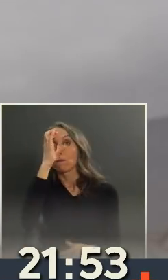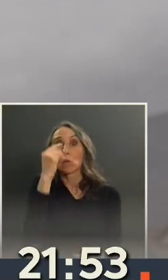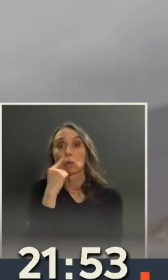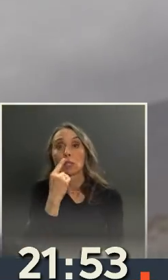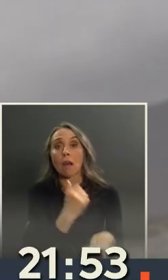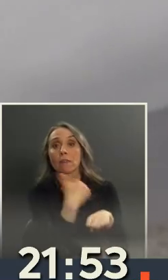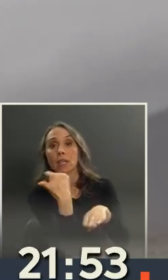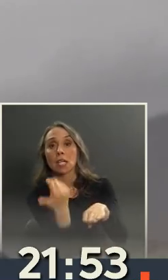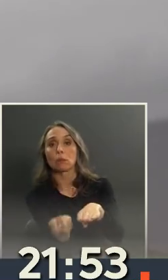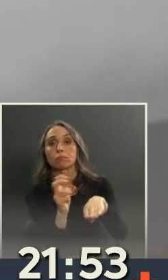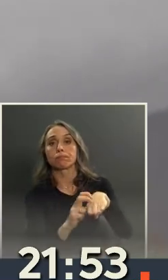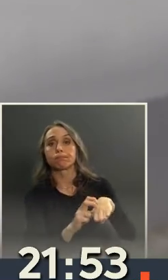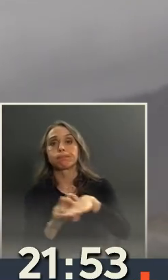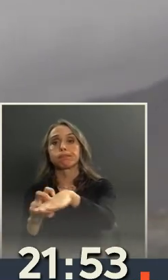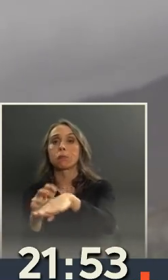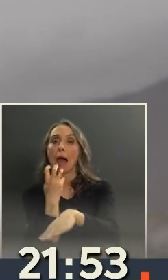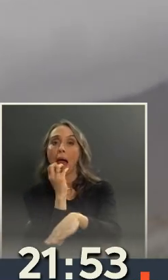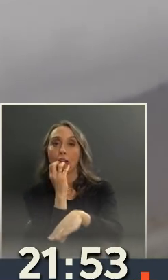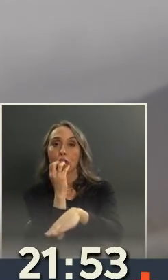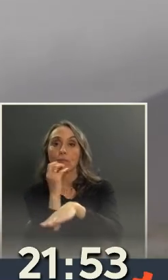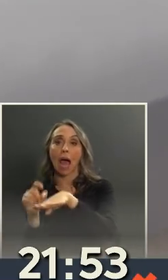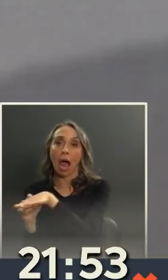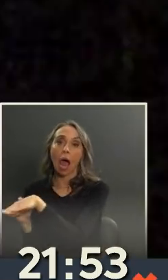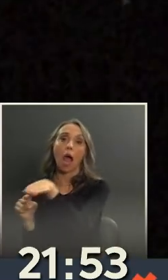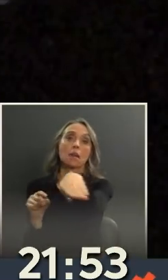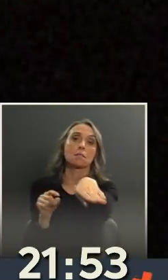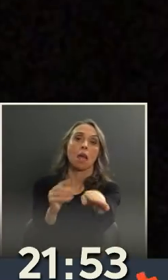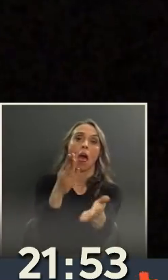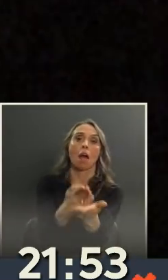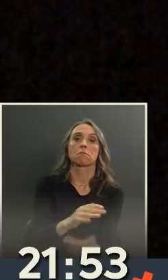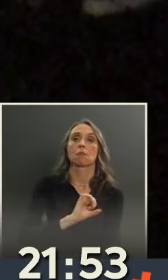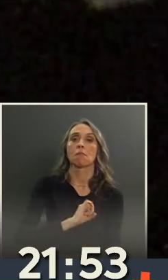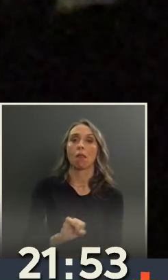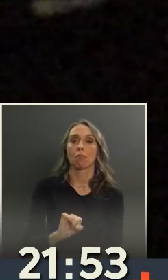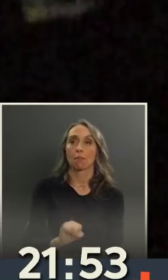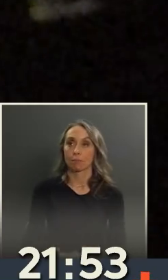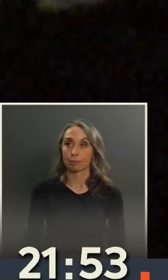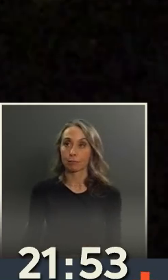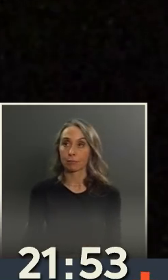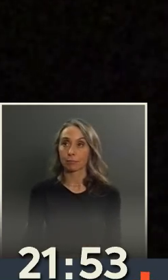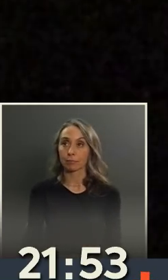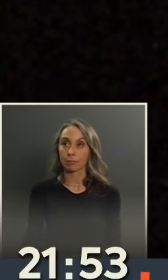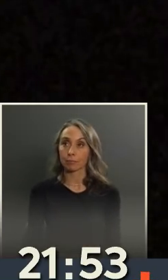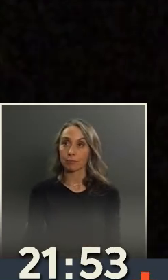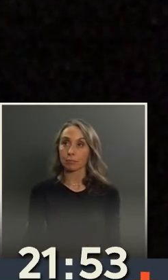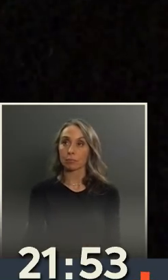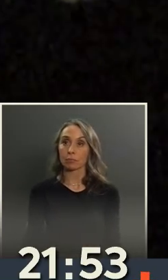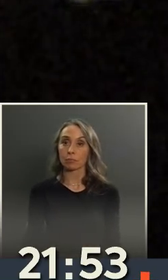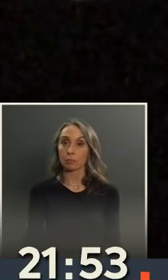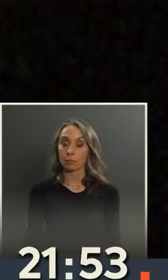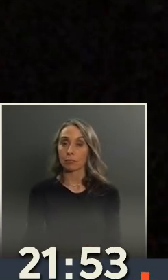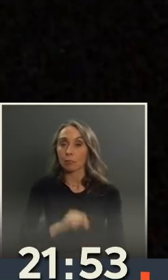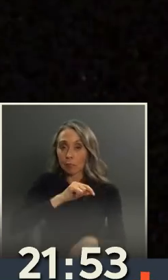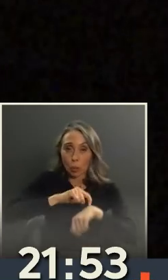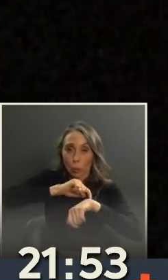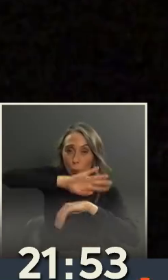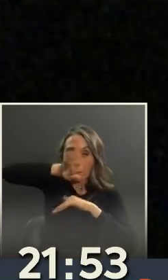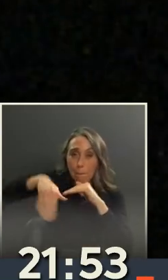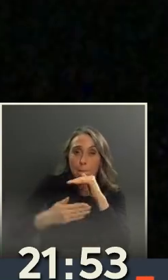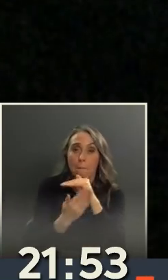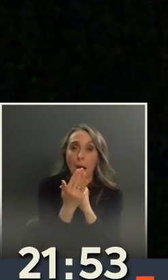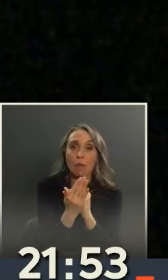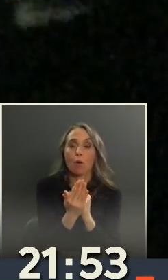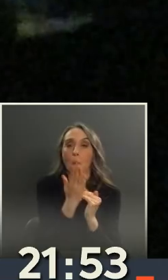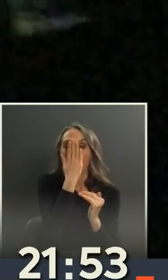Antofagasta en principio y luego desde ahí poder llegar a Santiago. En la madrugada, Las van que